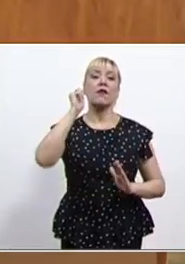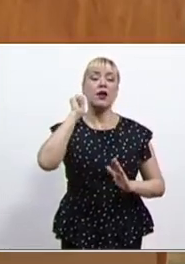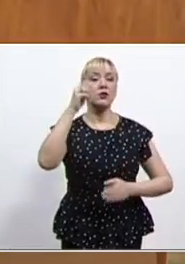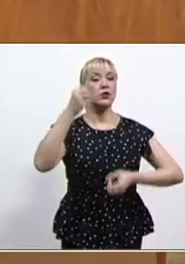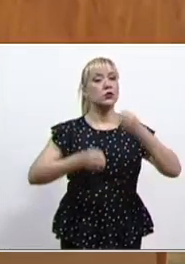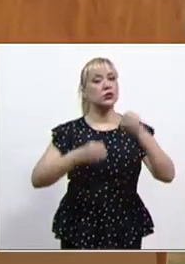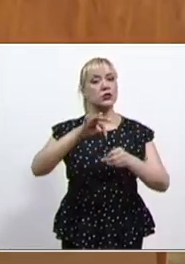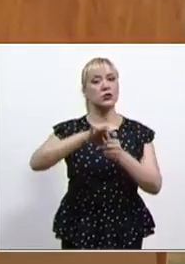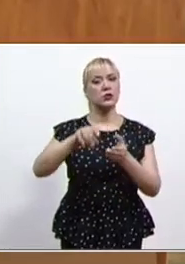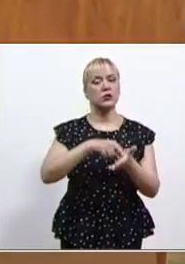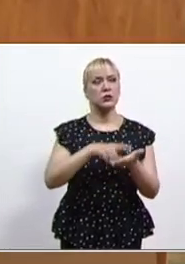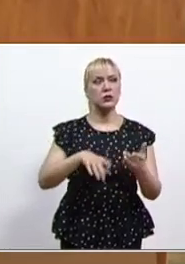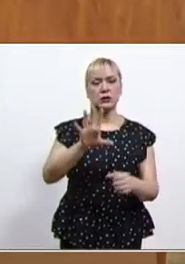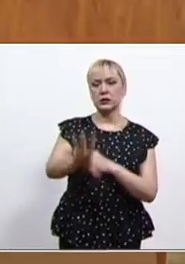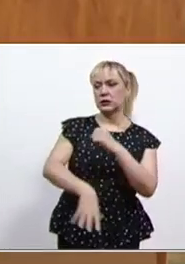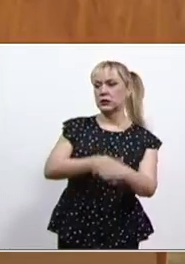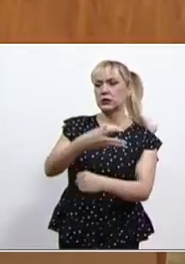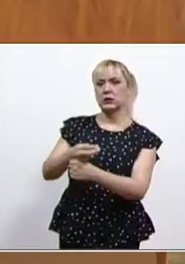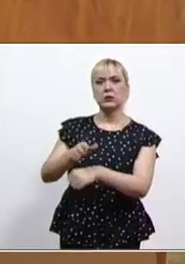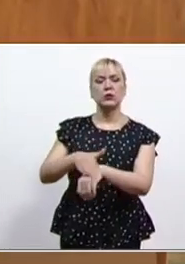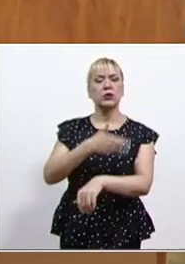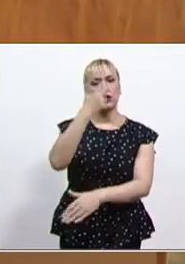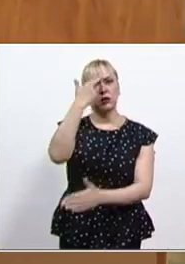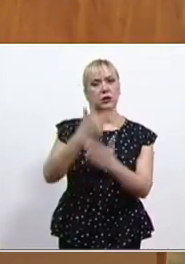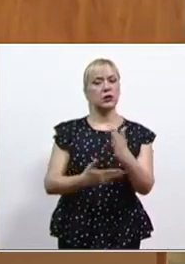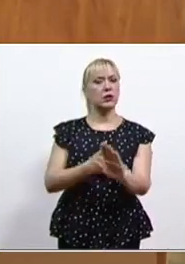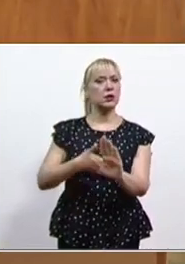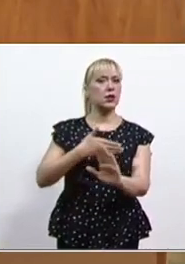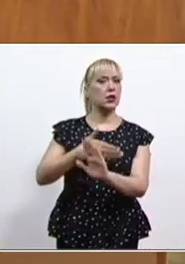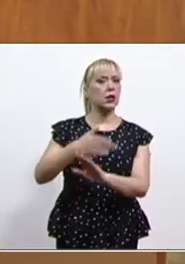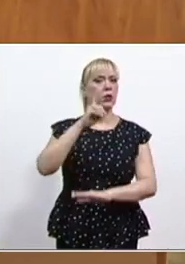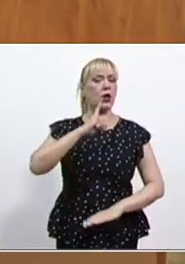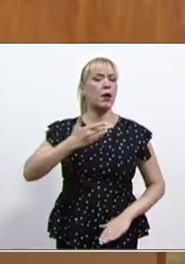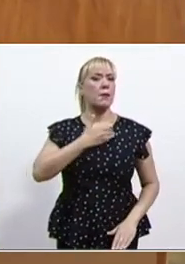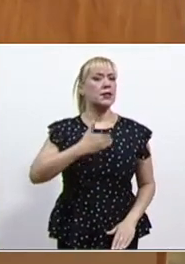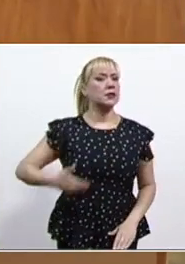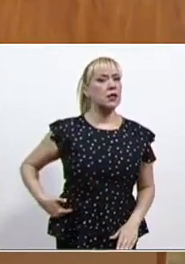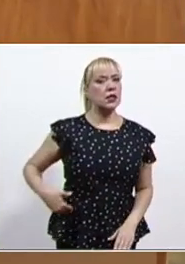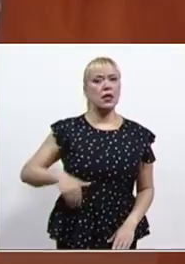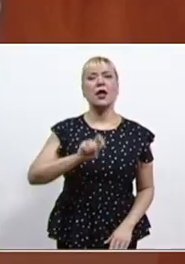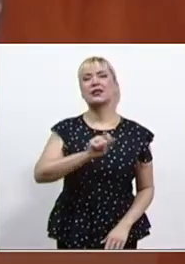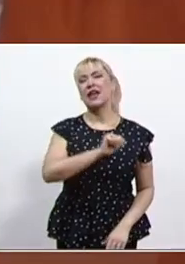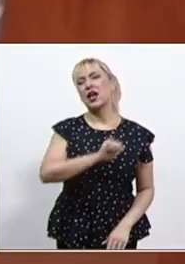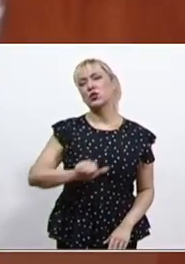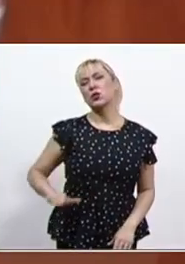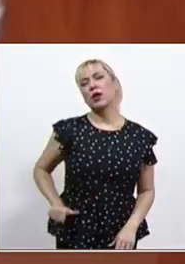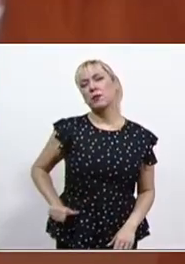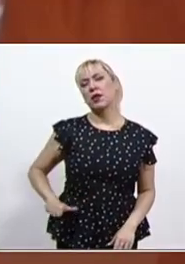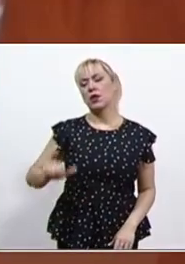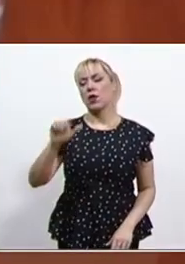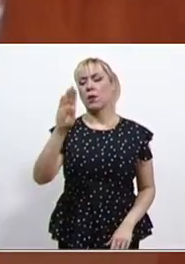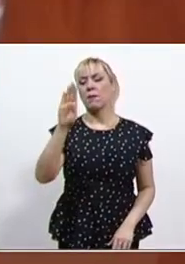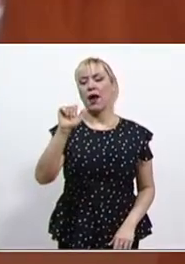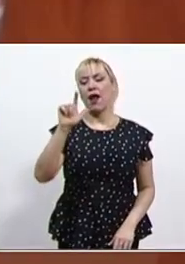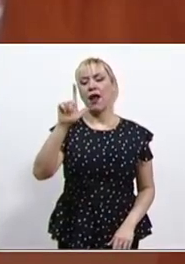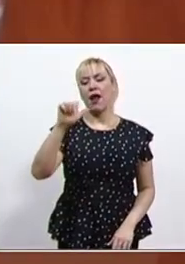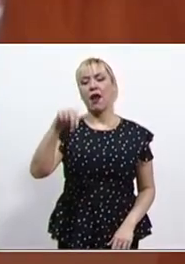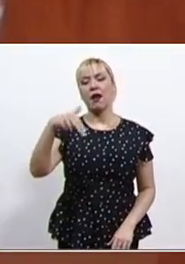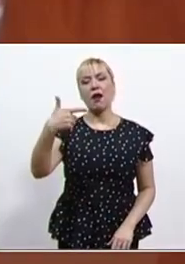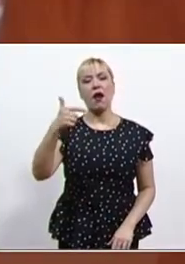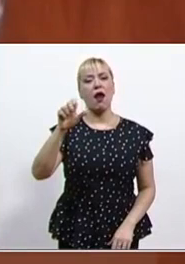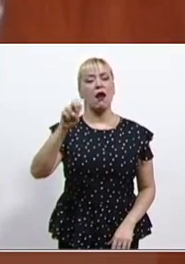de violencia política de género en agravio de la presidenta municipal del Ayuntamiento de Balancán, debido a publicaciones